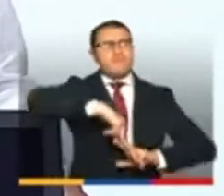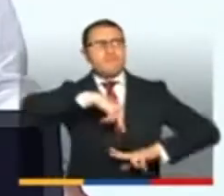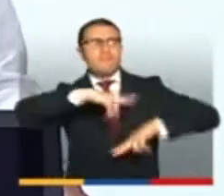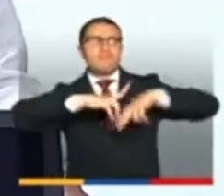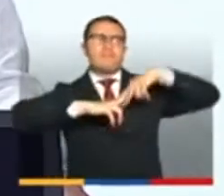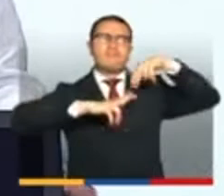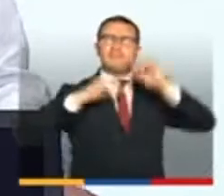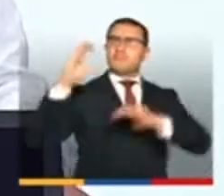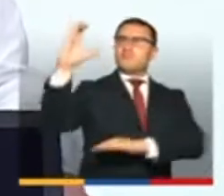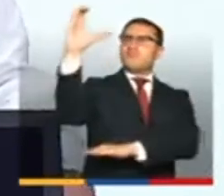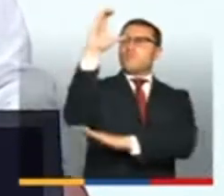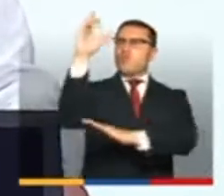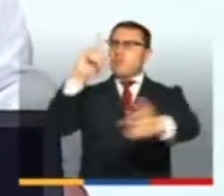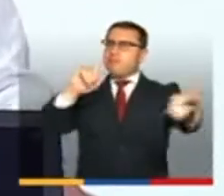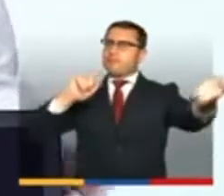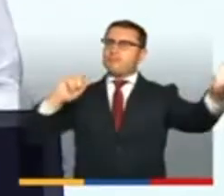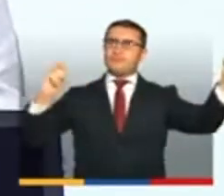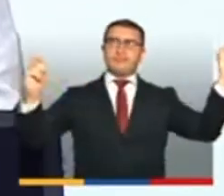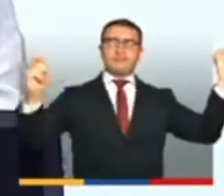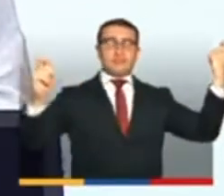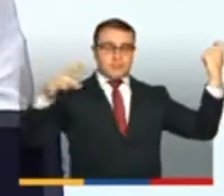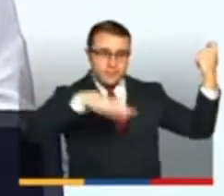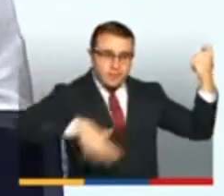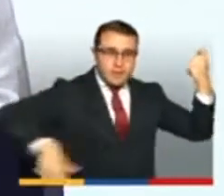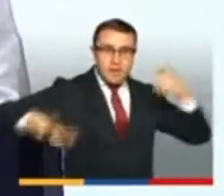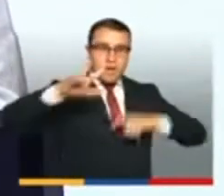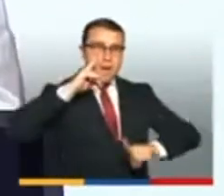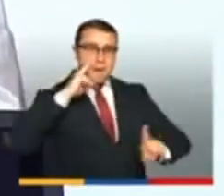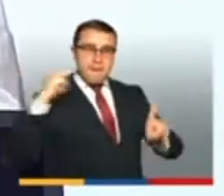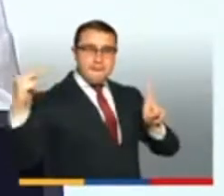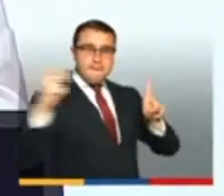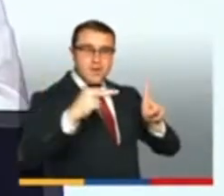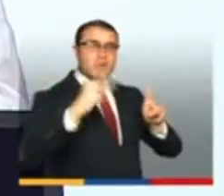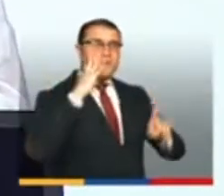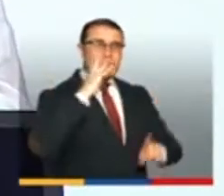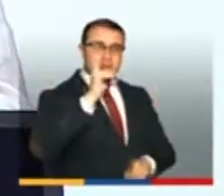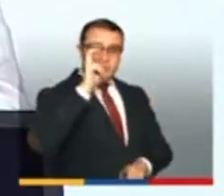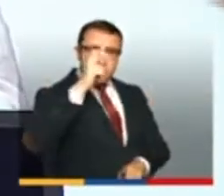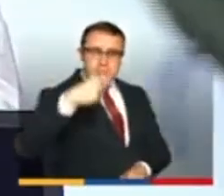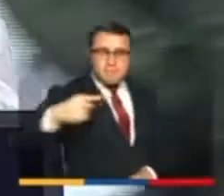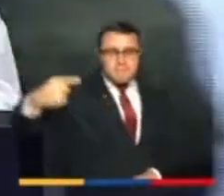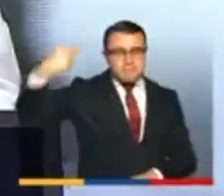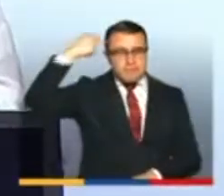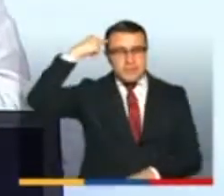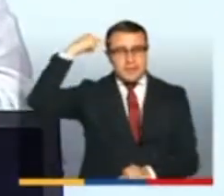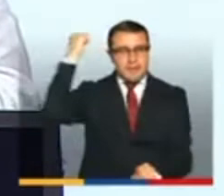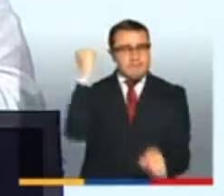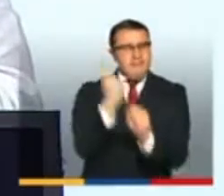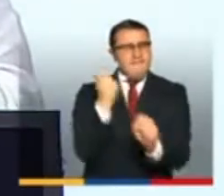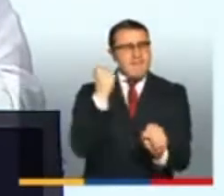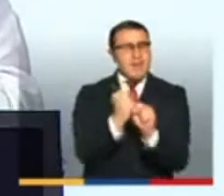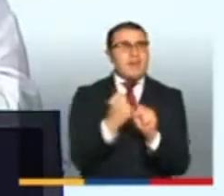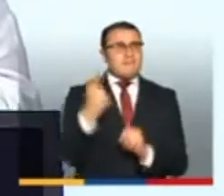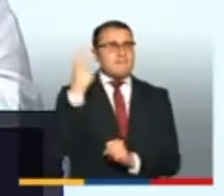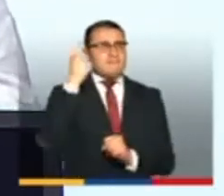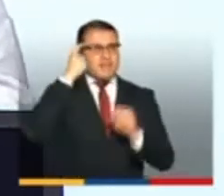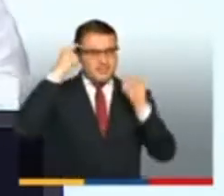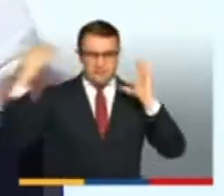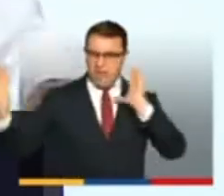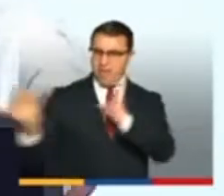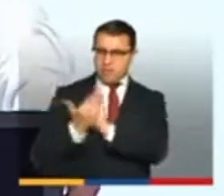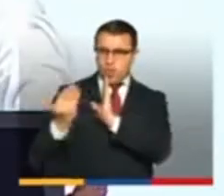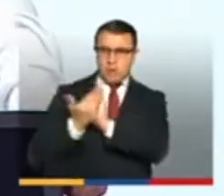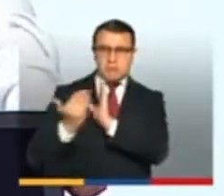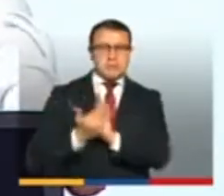del norte de Santander tanto en el trabajo como en el conocimiento las posibilidades de